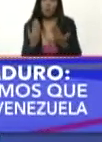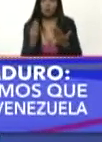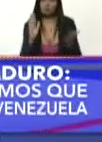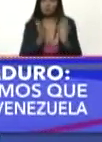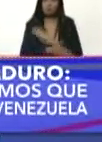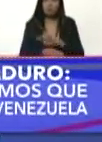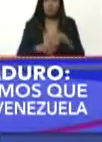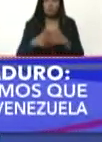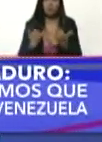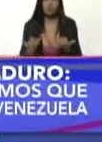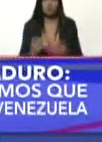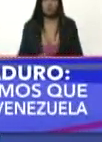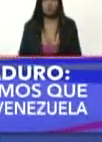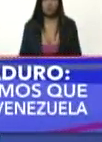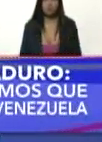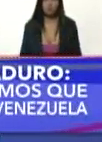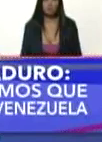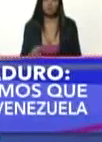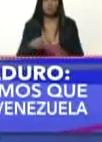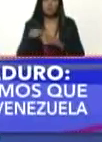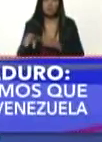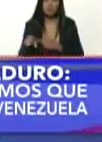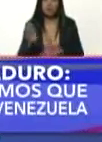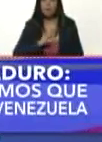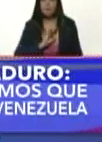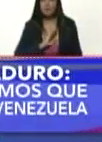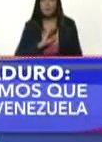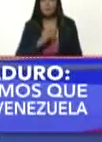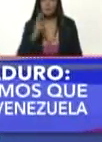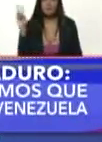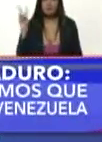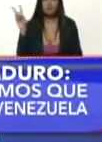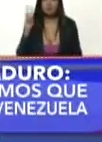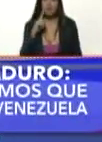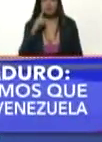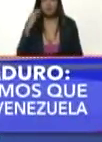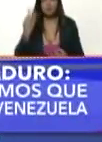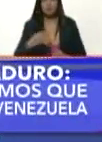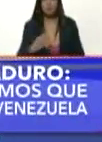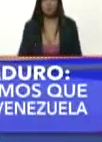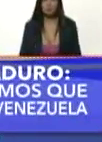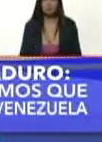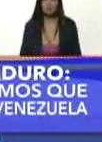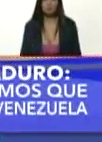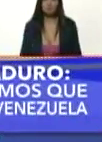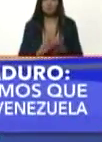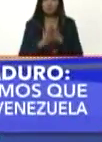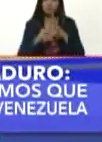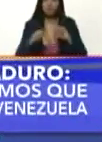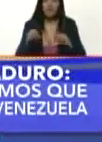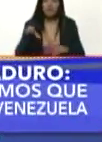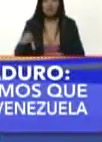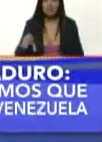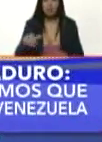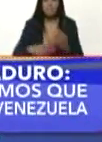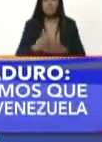desmembrar y destruir el Estado y la sociedad venezolana. Esa es la verdad, desmembrar el Estado,